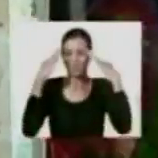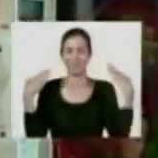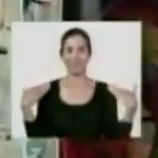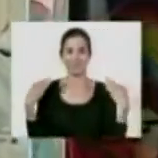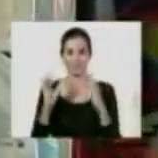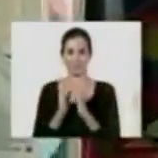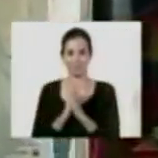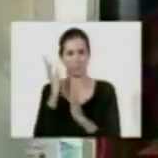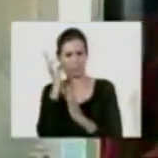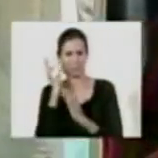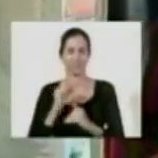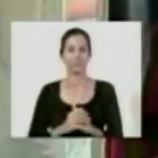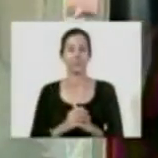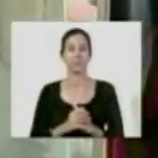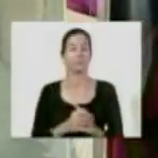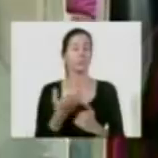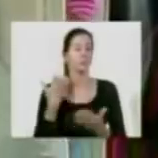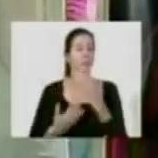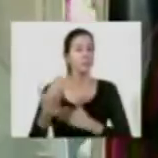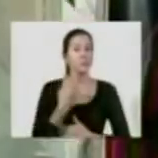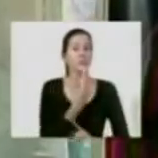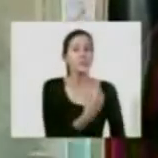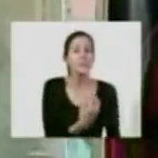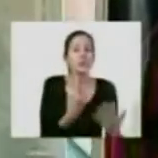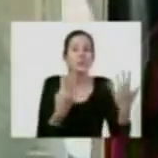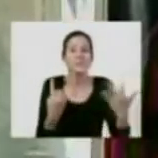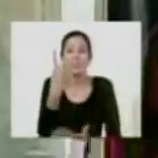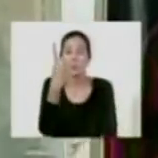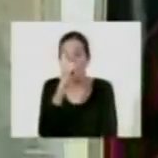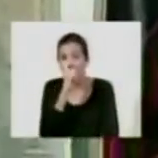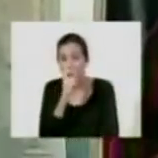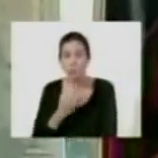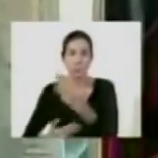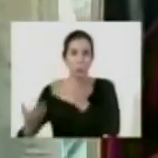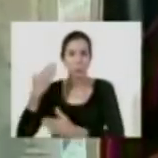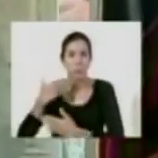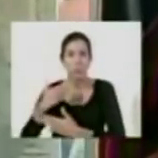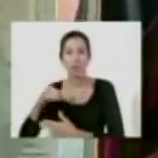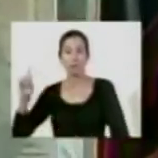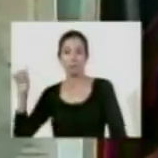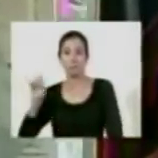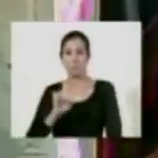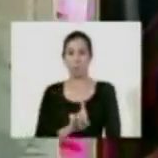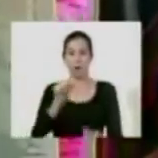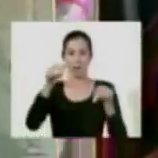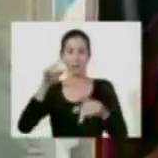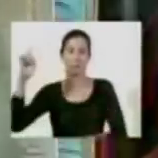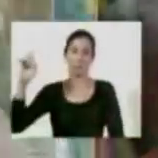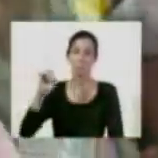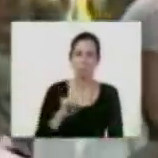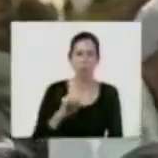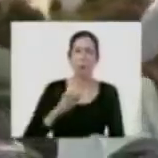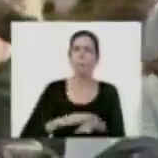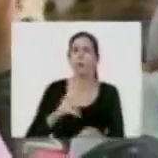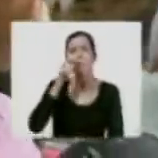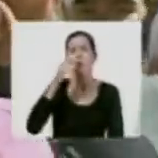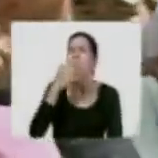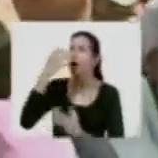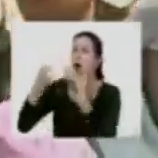que hace 161 años vino para curar a un pueblo que le clamaba